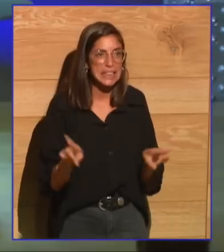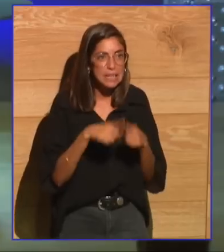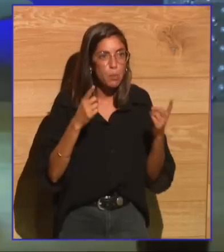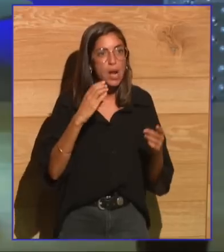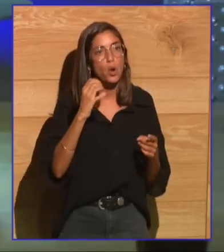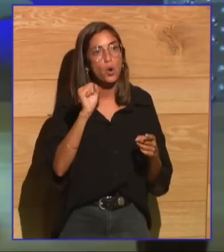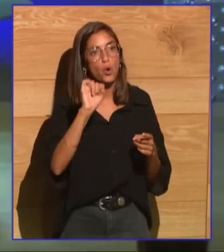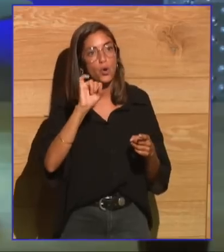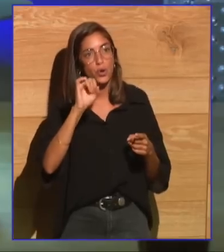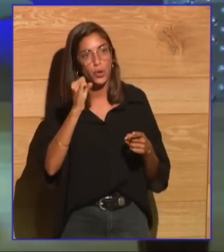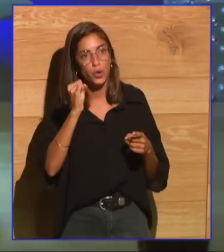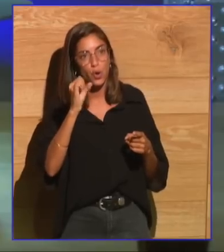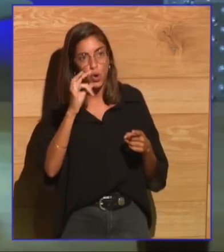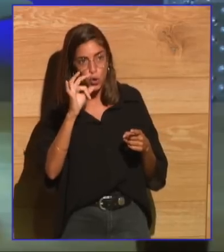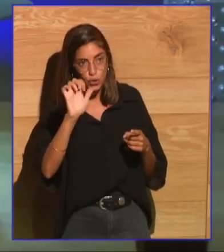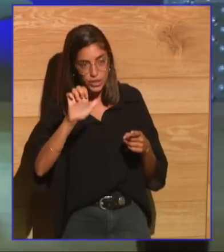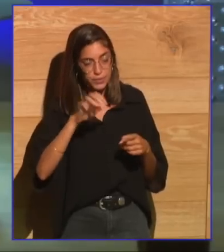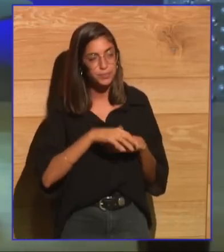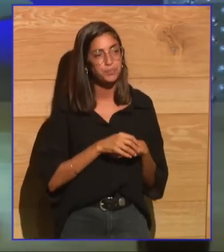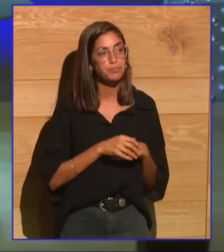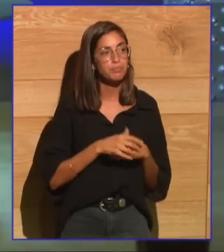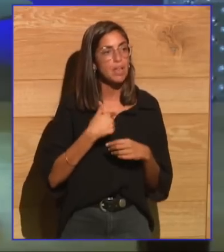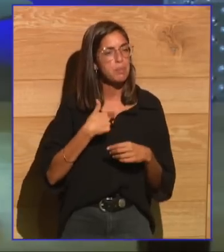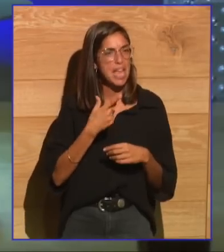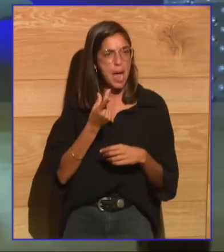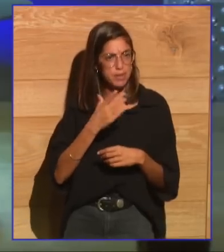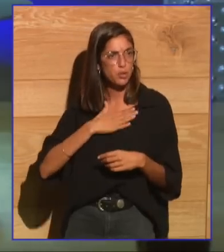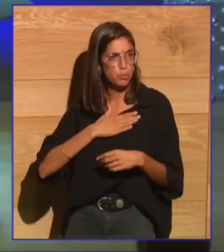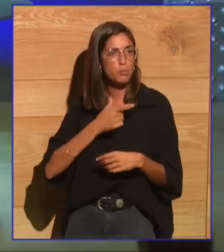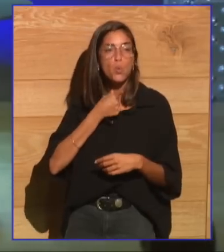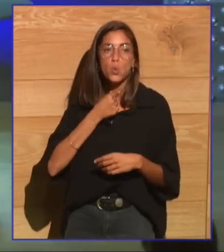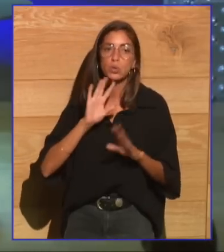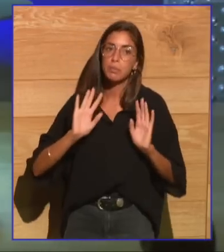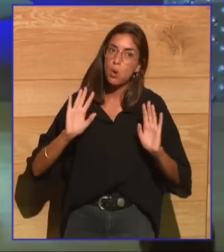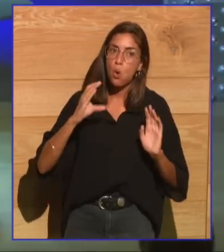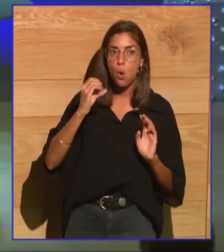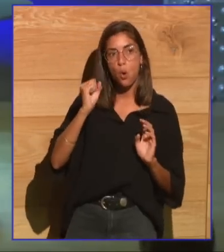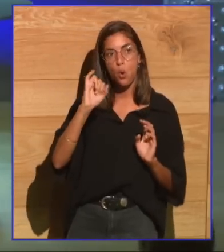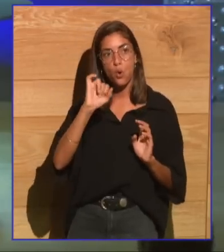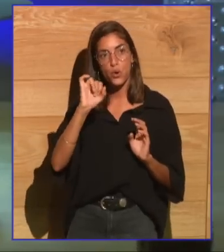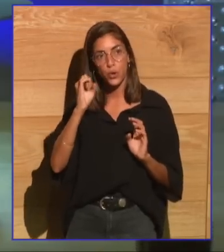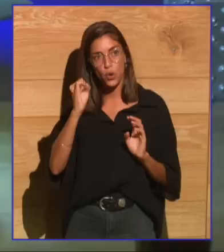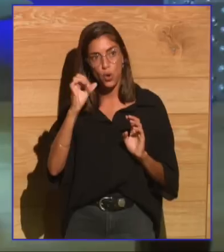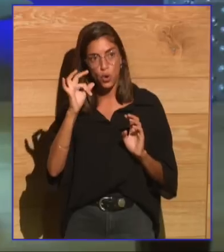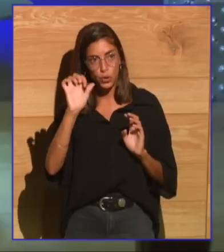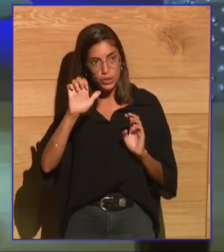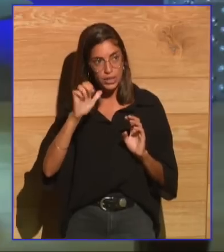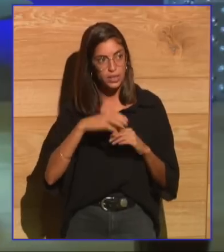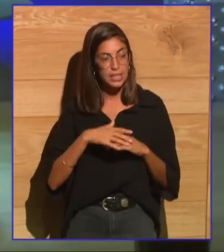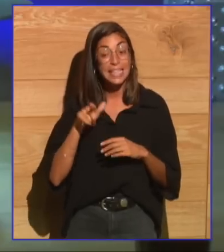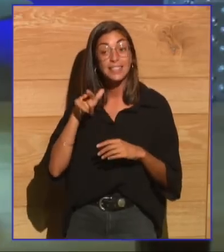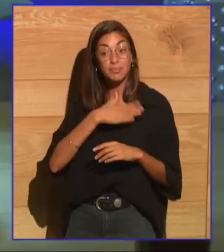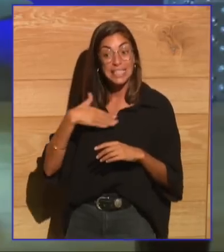y peter coyote y son fíjate que me gusta mi apellido y tecnología lote pero piense durante este programa te llamamos